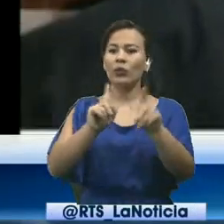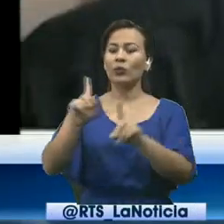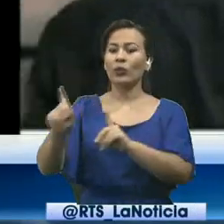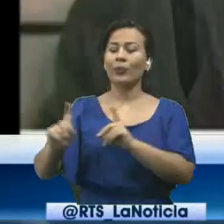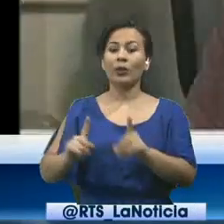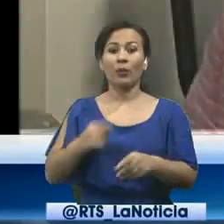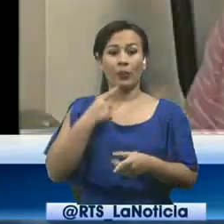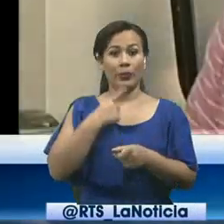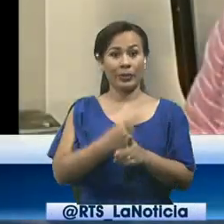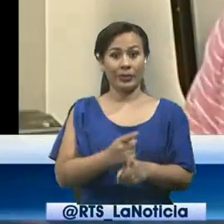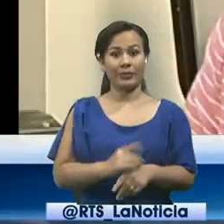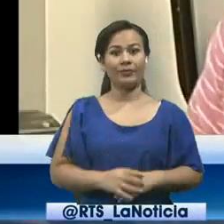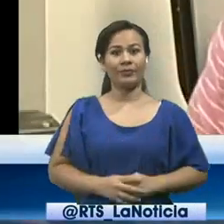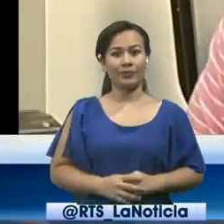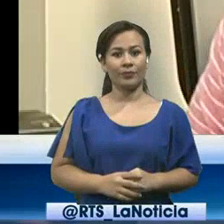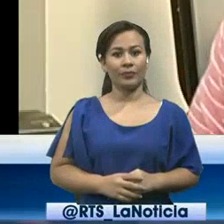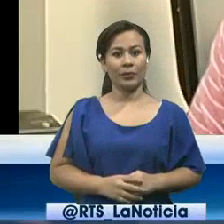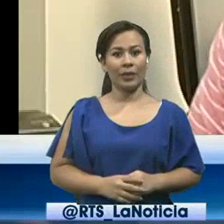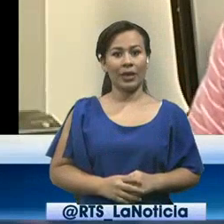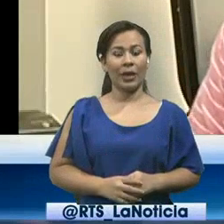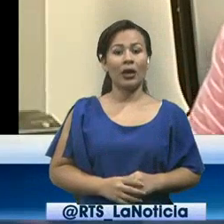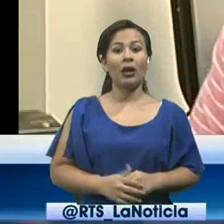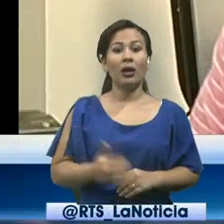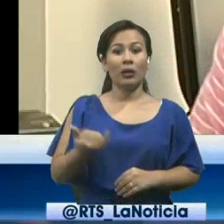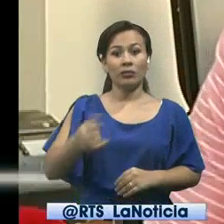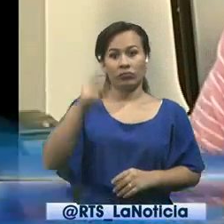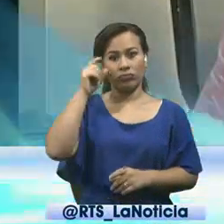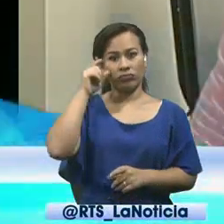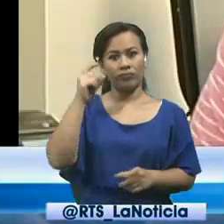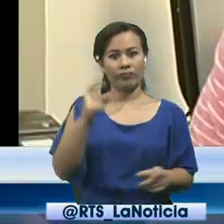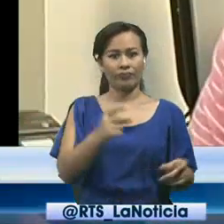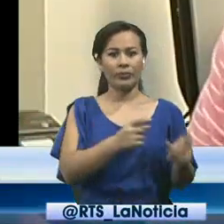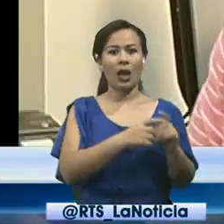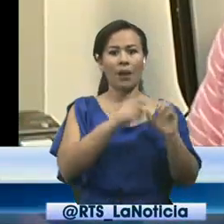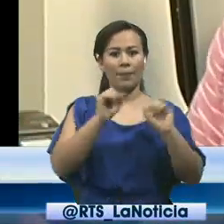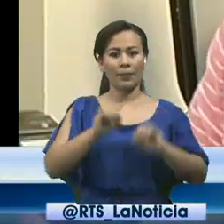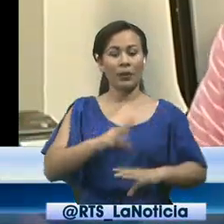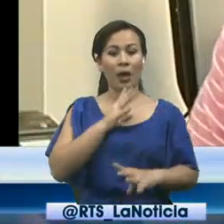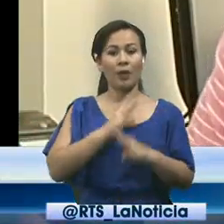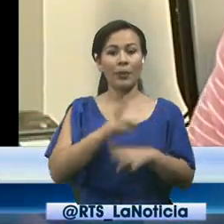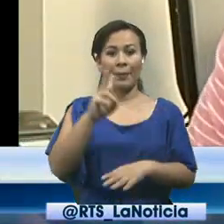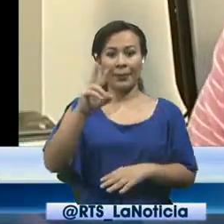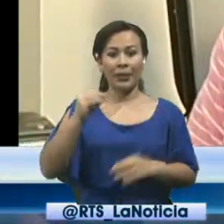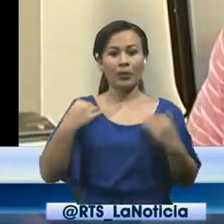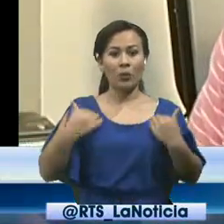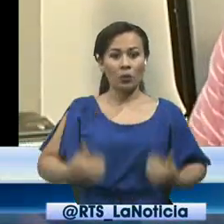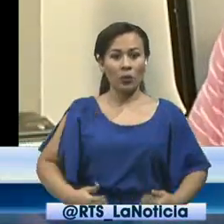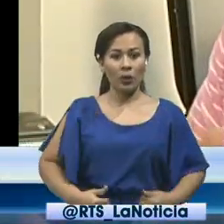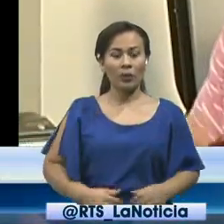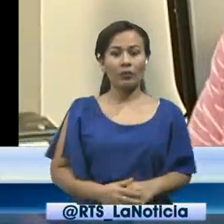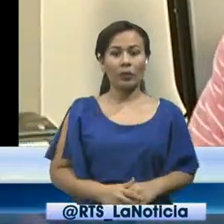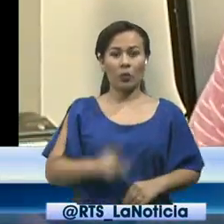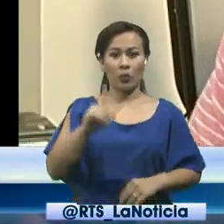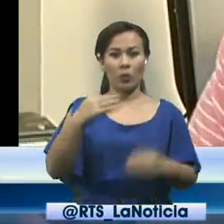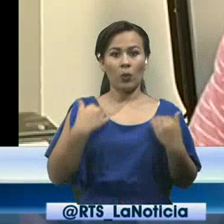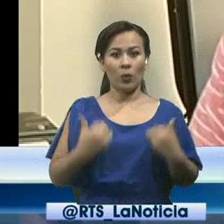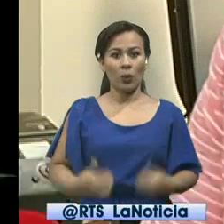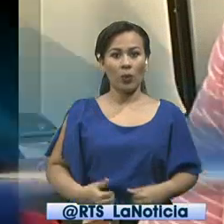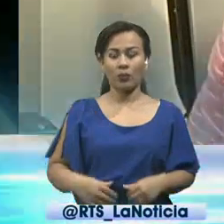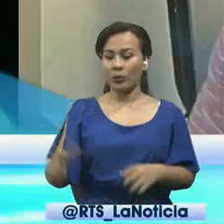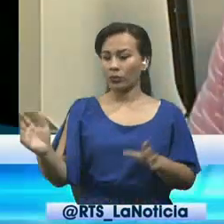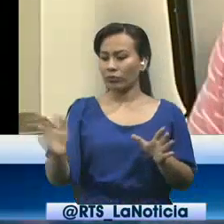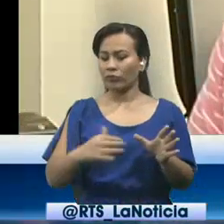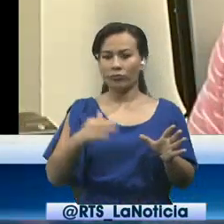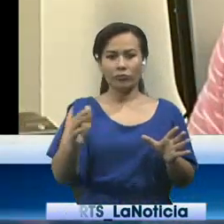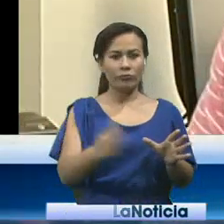y por ello. El criterio de la suscrita fiscal, después de un análisis de 20 cuerpos, de un cuerpo por un cuerpo, de todas